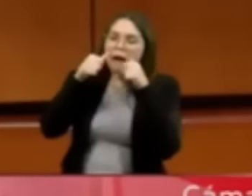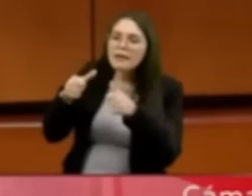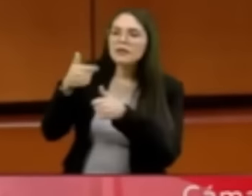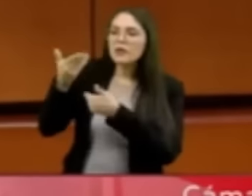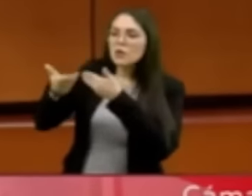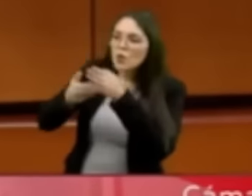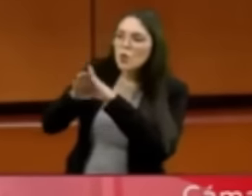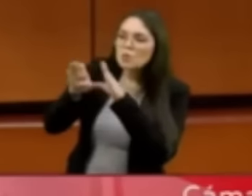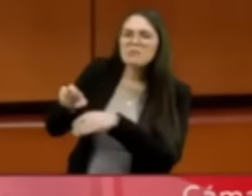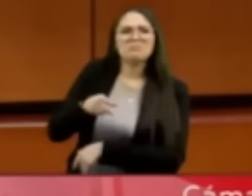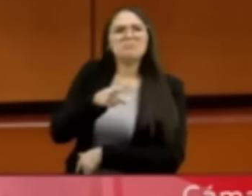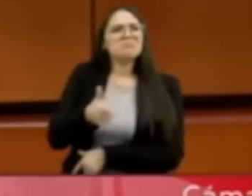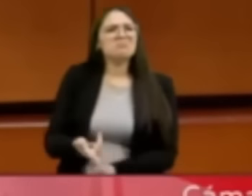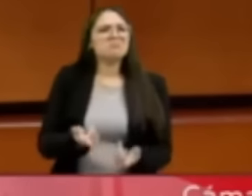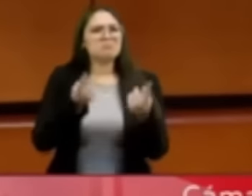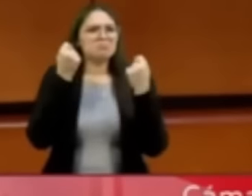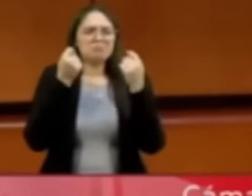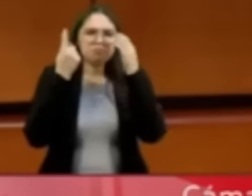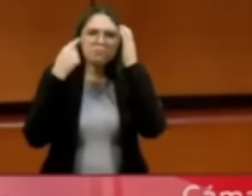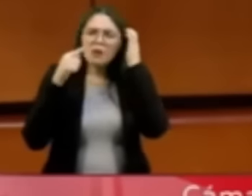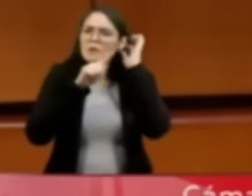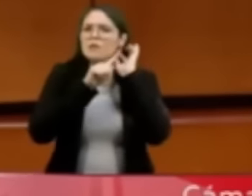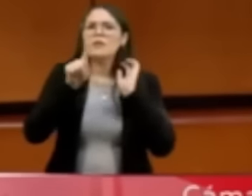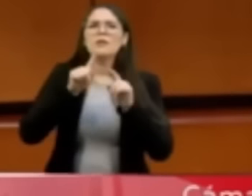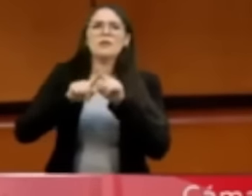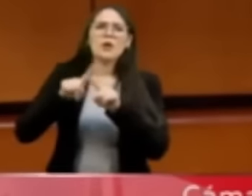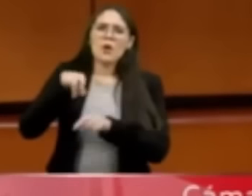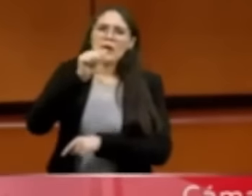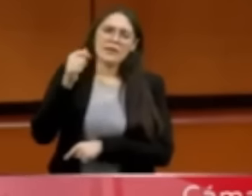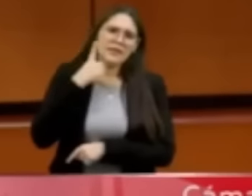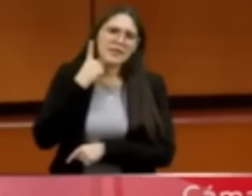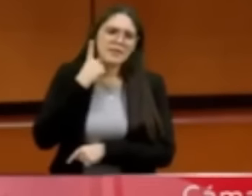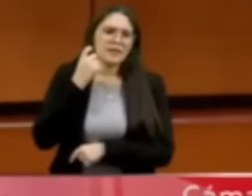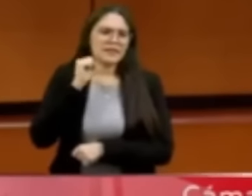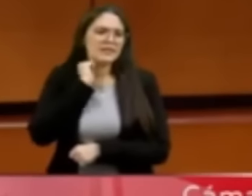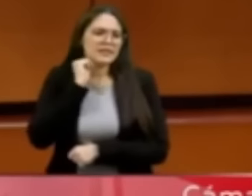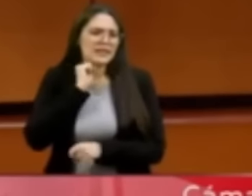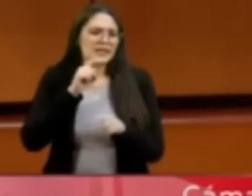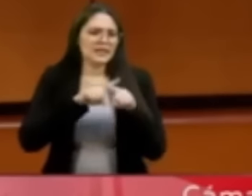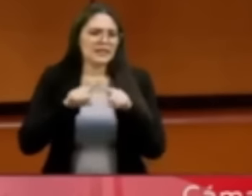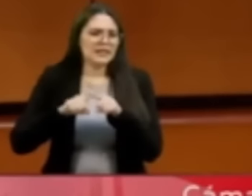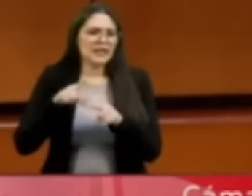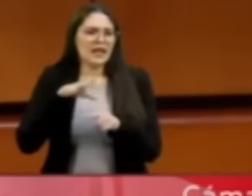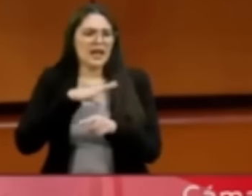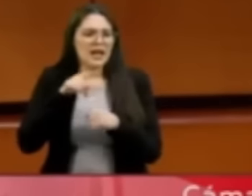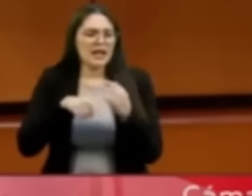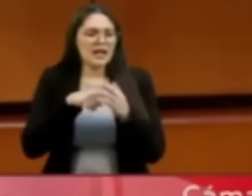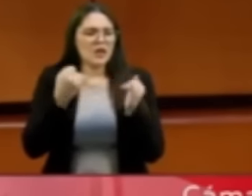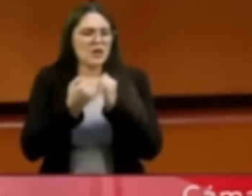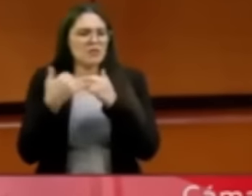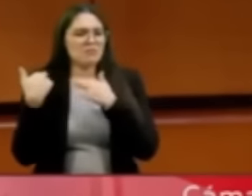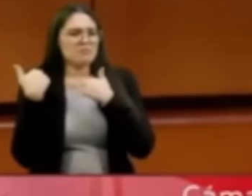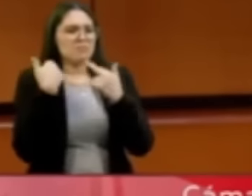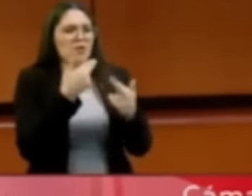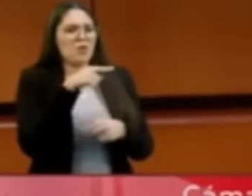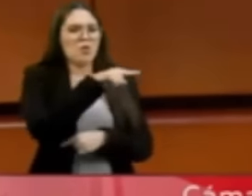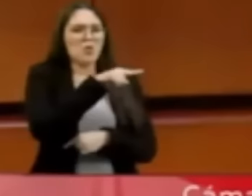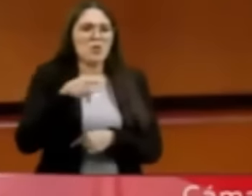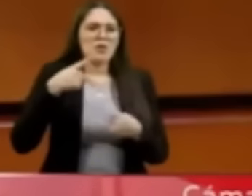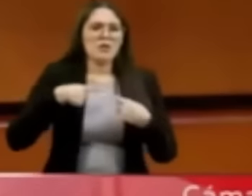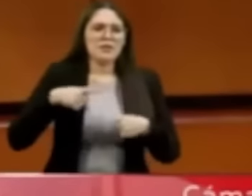qué? Para que las diputaciones y senadurías de representación proporcional te las regalaras a las tuyas y a los tuyos y a ti